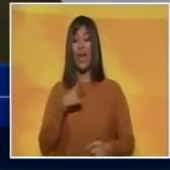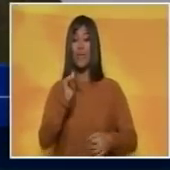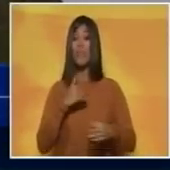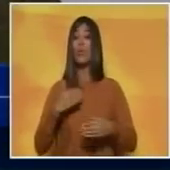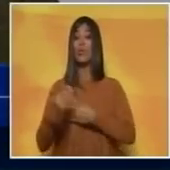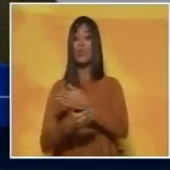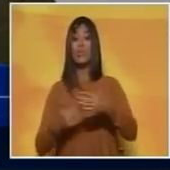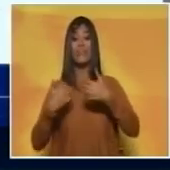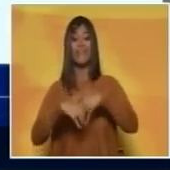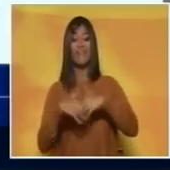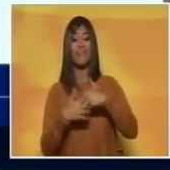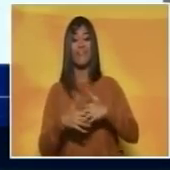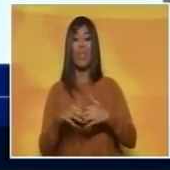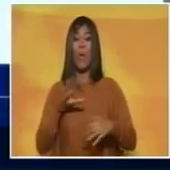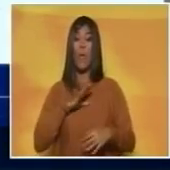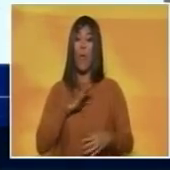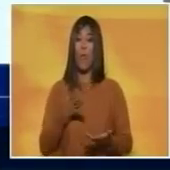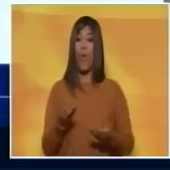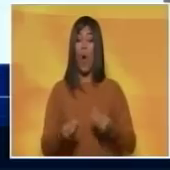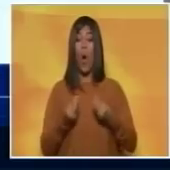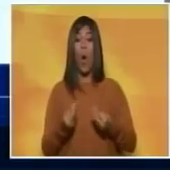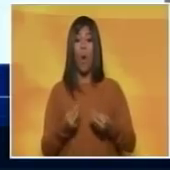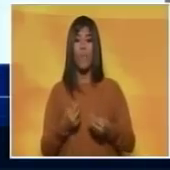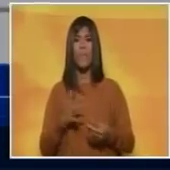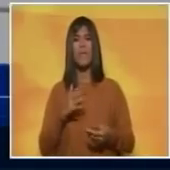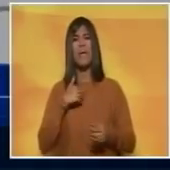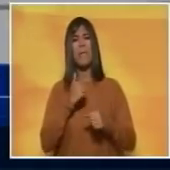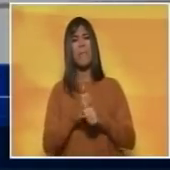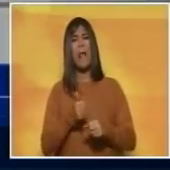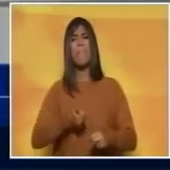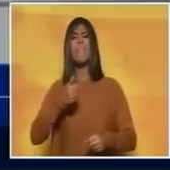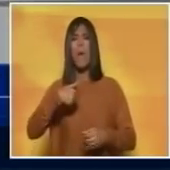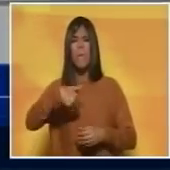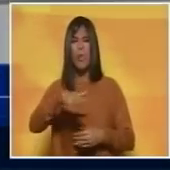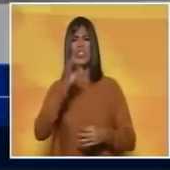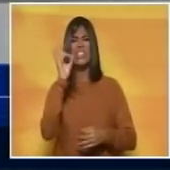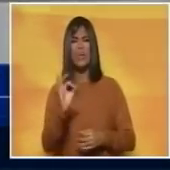la productividad del sector empresarial. Pronosticó más cierres.